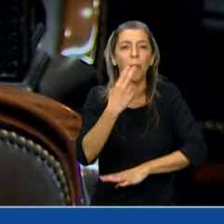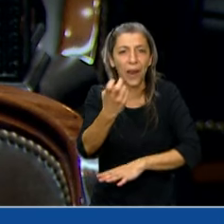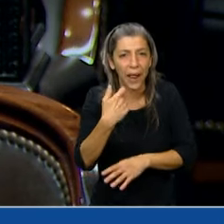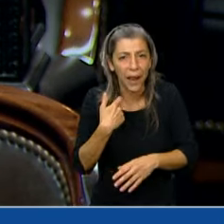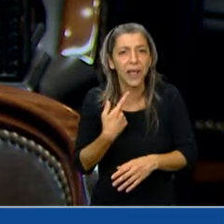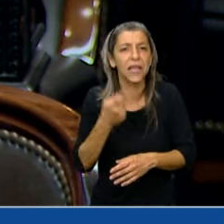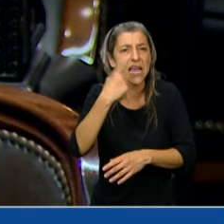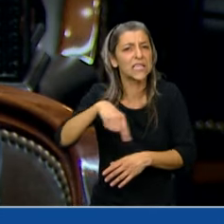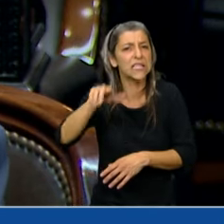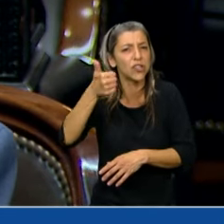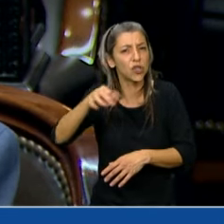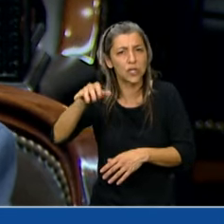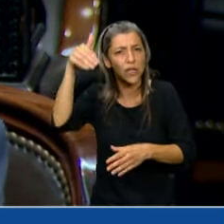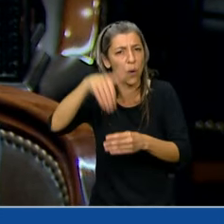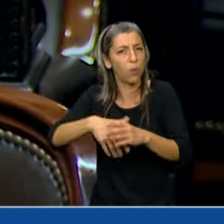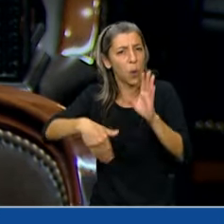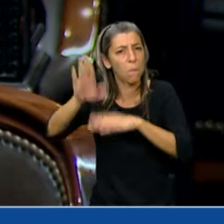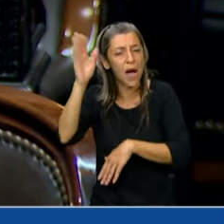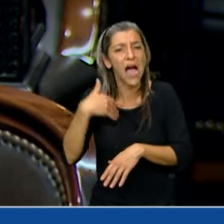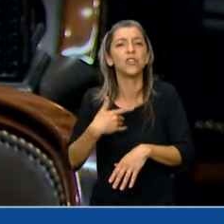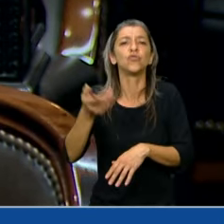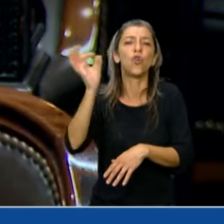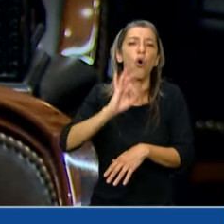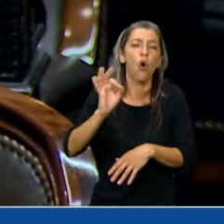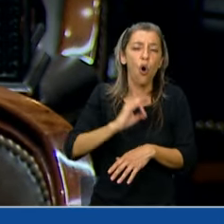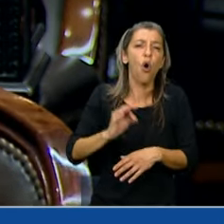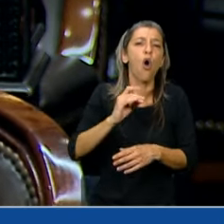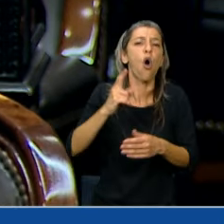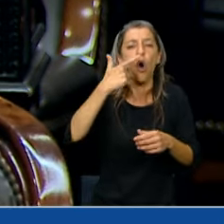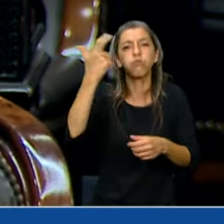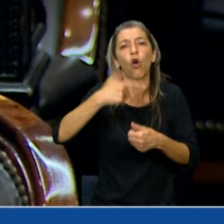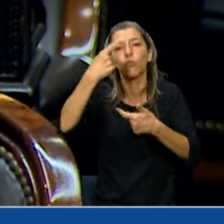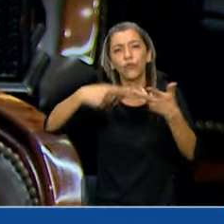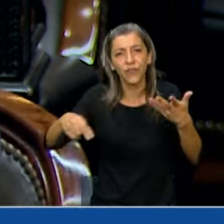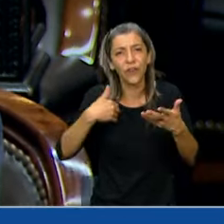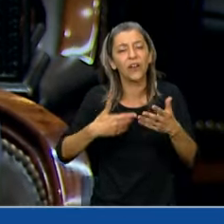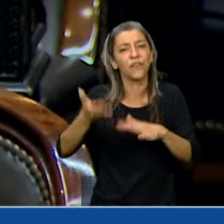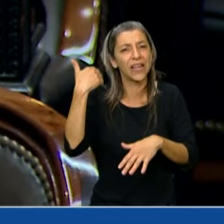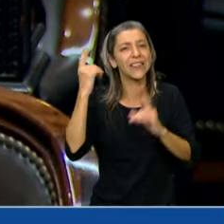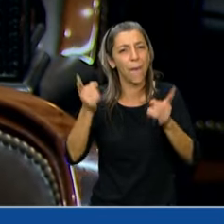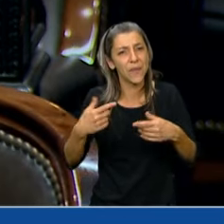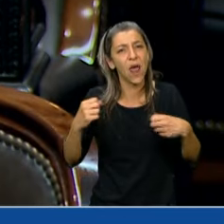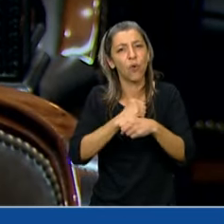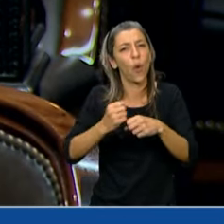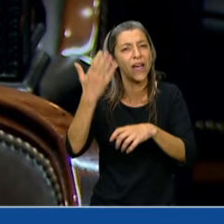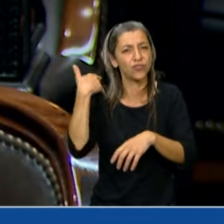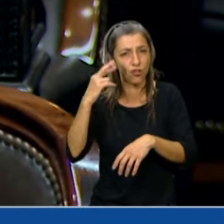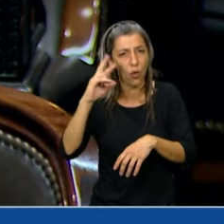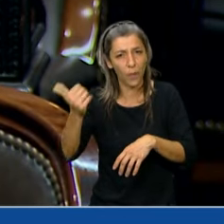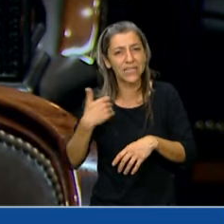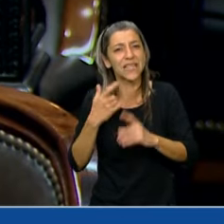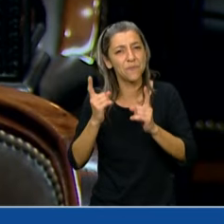de biocombustible del 2006 con más de 180 votos o la ley de hidrógeno de ese mismo año del